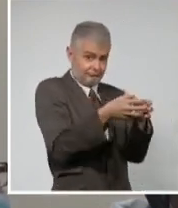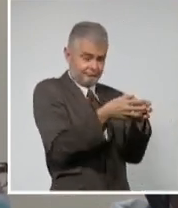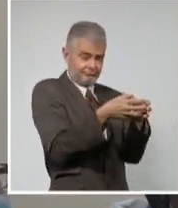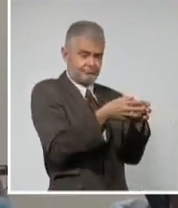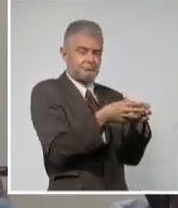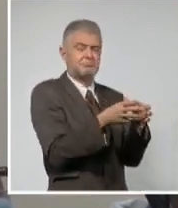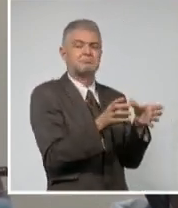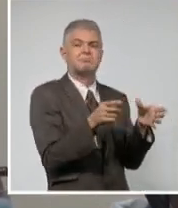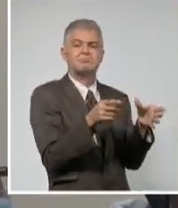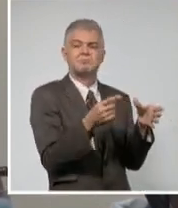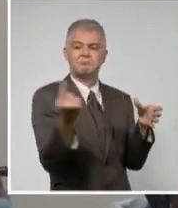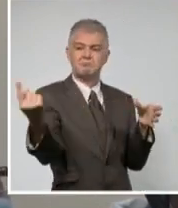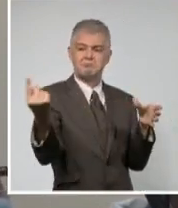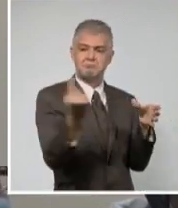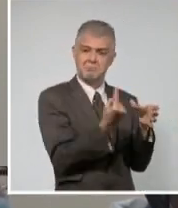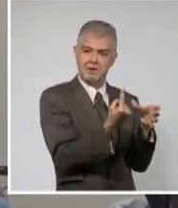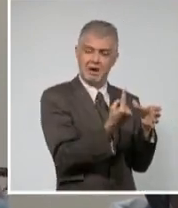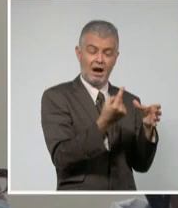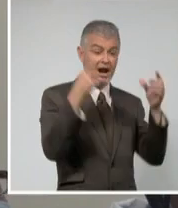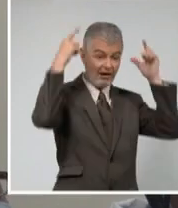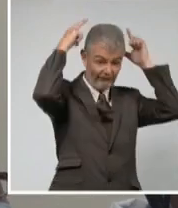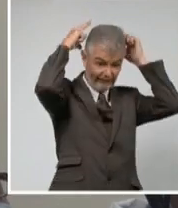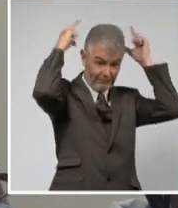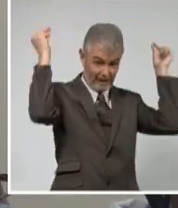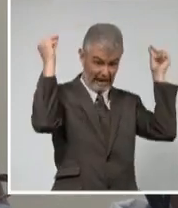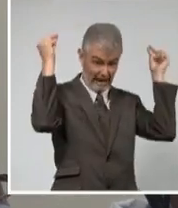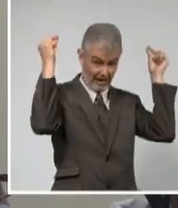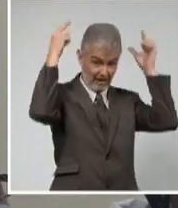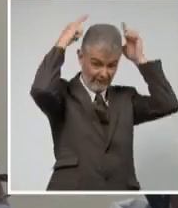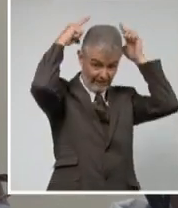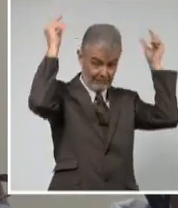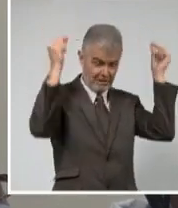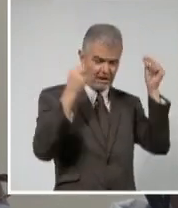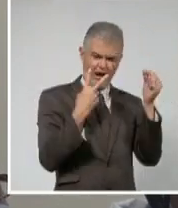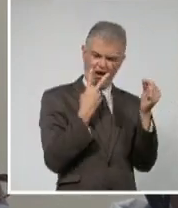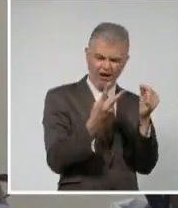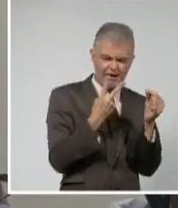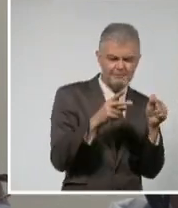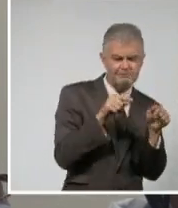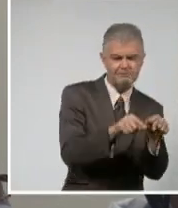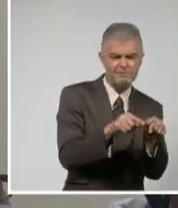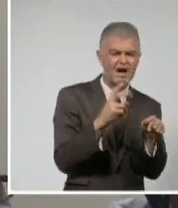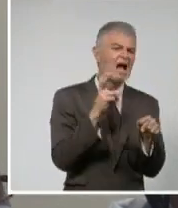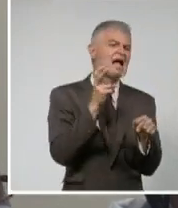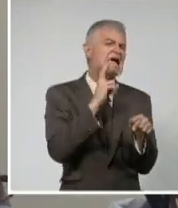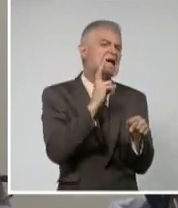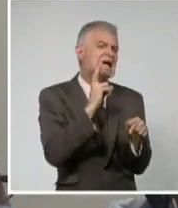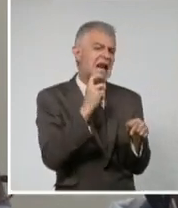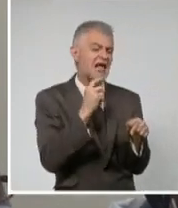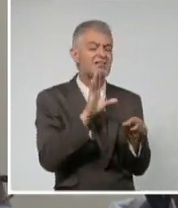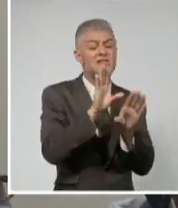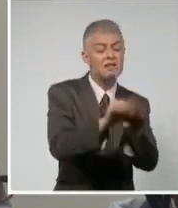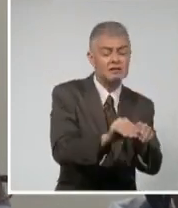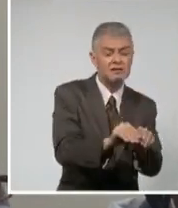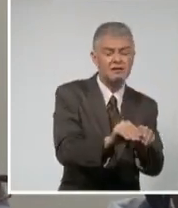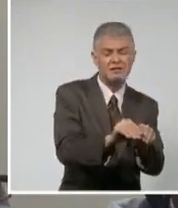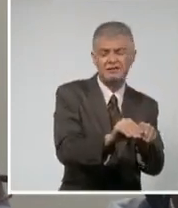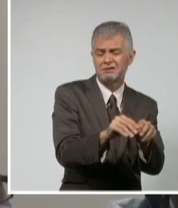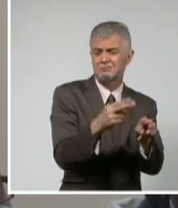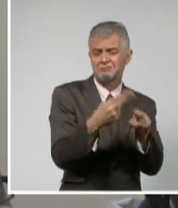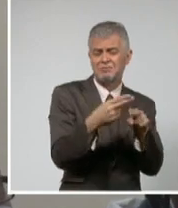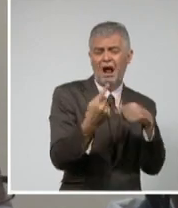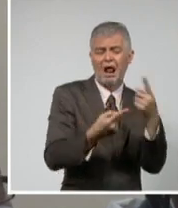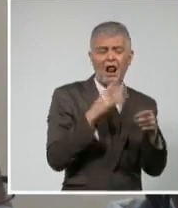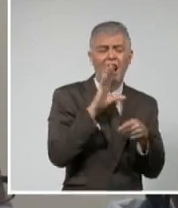en el centro de aislamiento, la enfermera que nos estaba entregando al paciente, en inglés le dice al paciente,